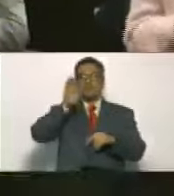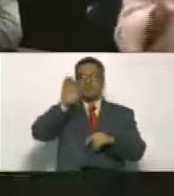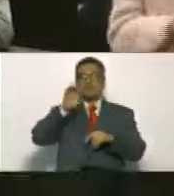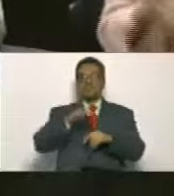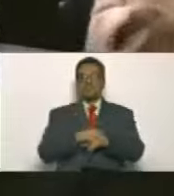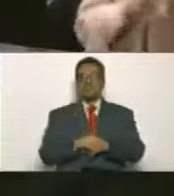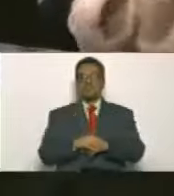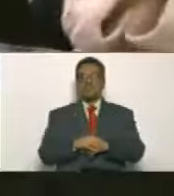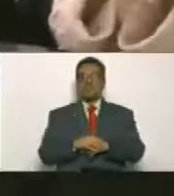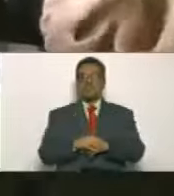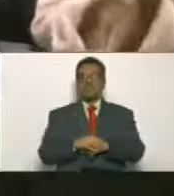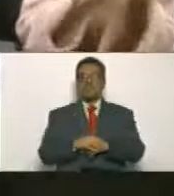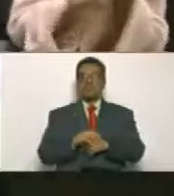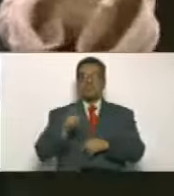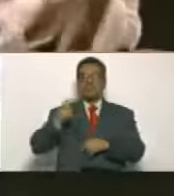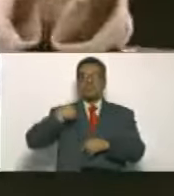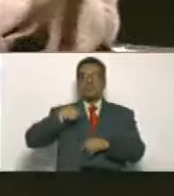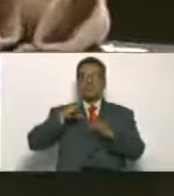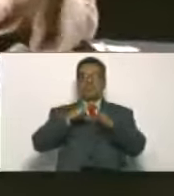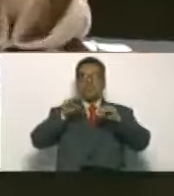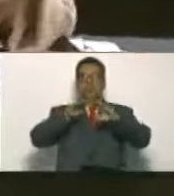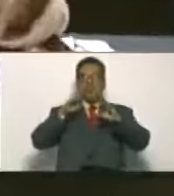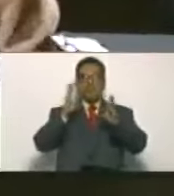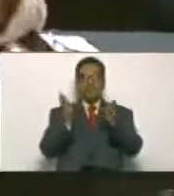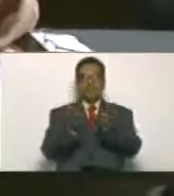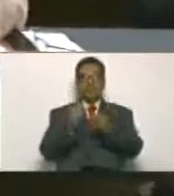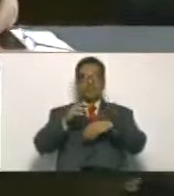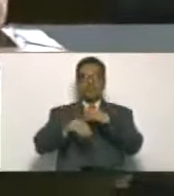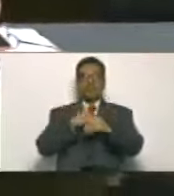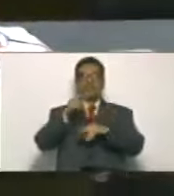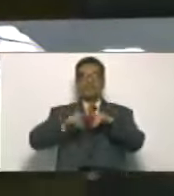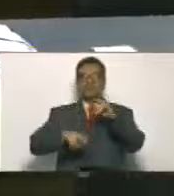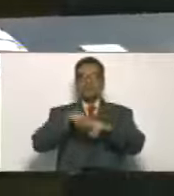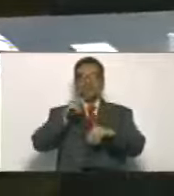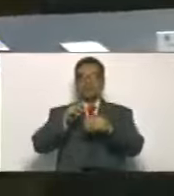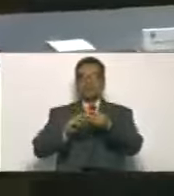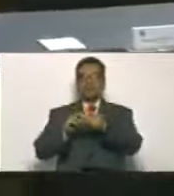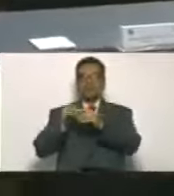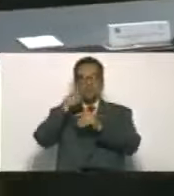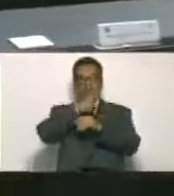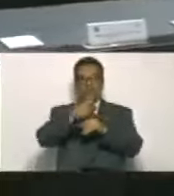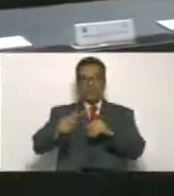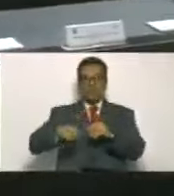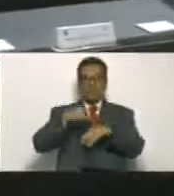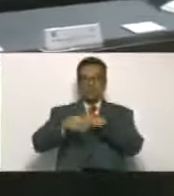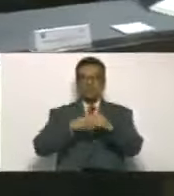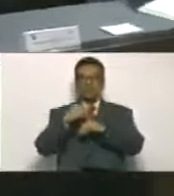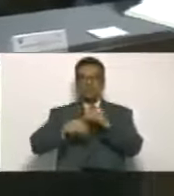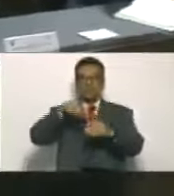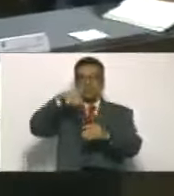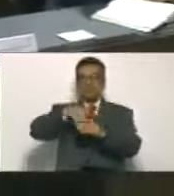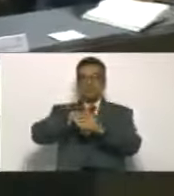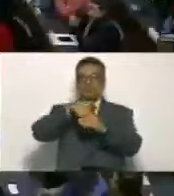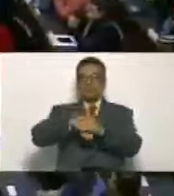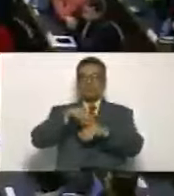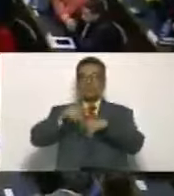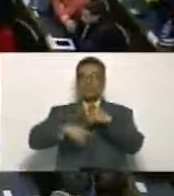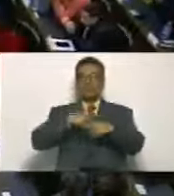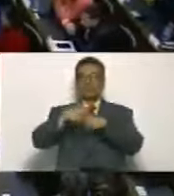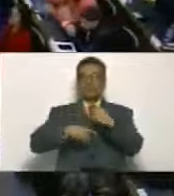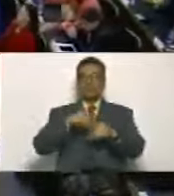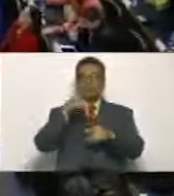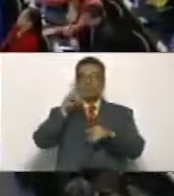patria y en el mundo, que ha sido construida con las manos del pueblo y ha sido votada en un proceso